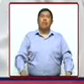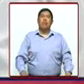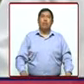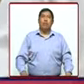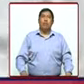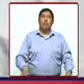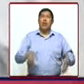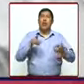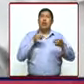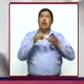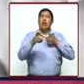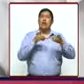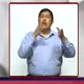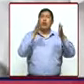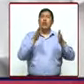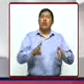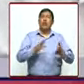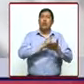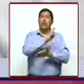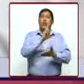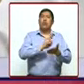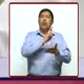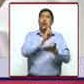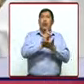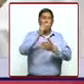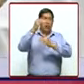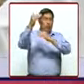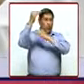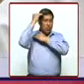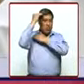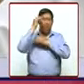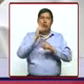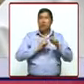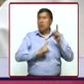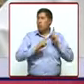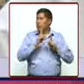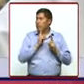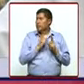El sector de la Gabriel René Moreno y algunos